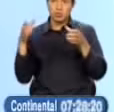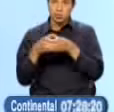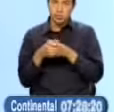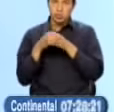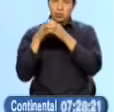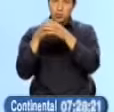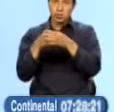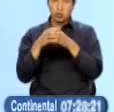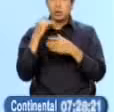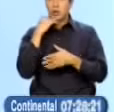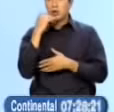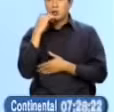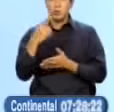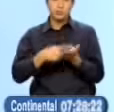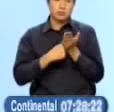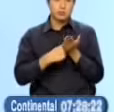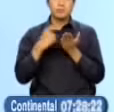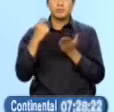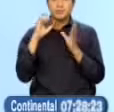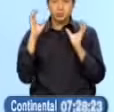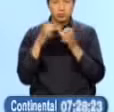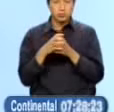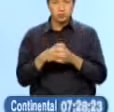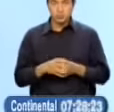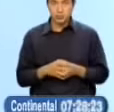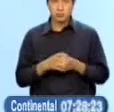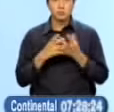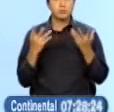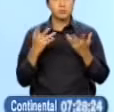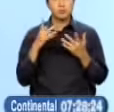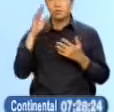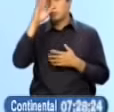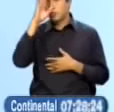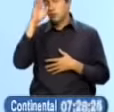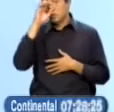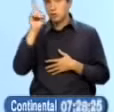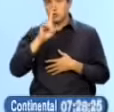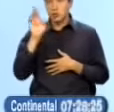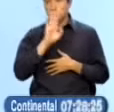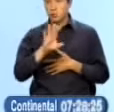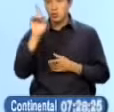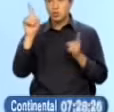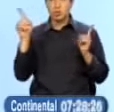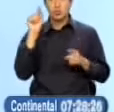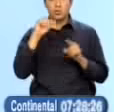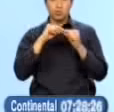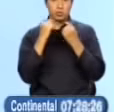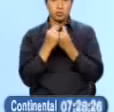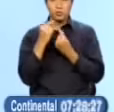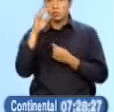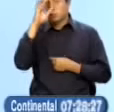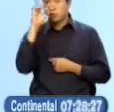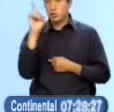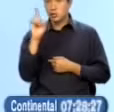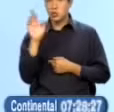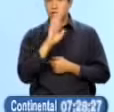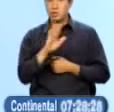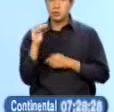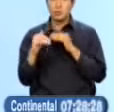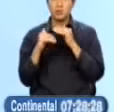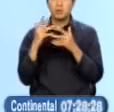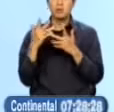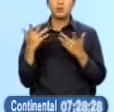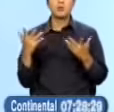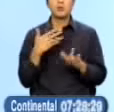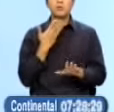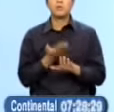para hacer determinadas negociaciones tiene que ser en conjunto las derechas y determinados sectores de derecha dentro de los gobiernos progresistas lo